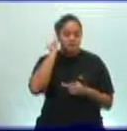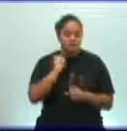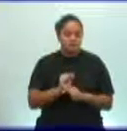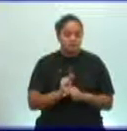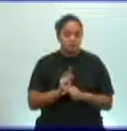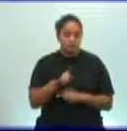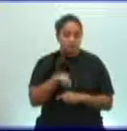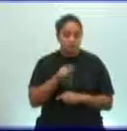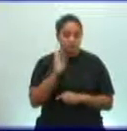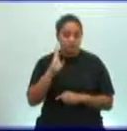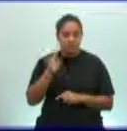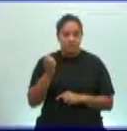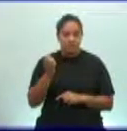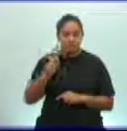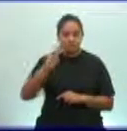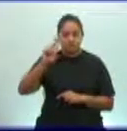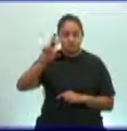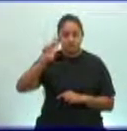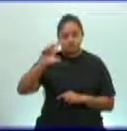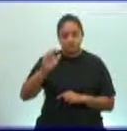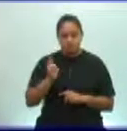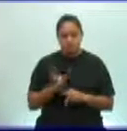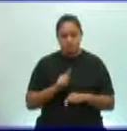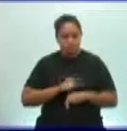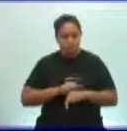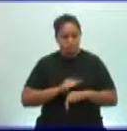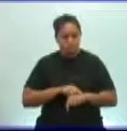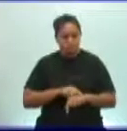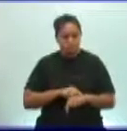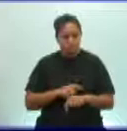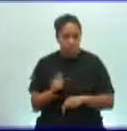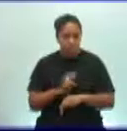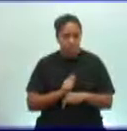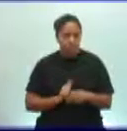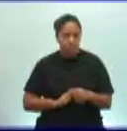fábula. Les daremos un breve tiempo para que tomen nota.